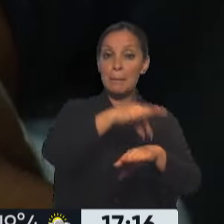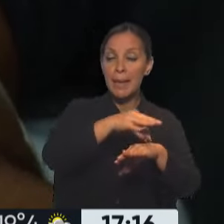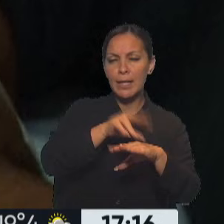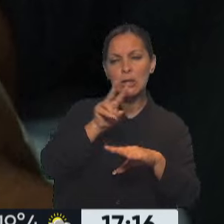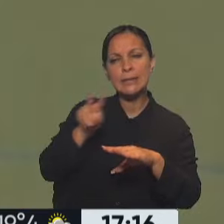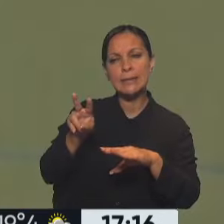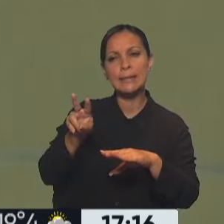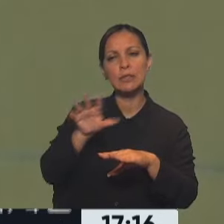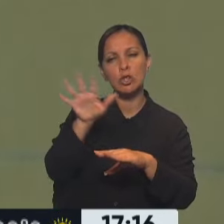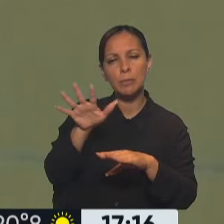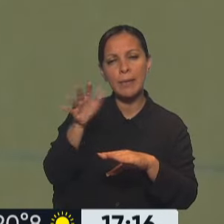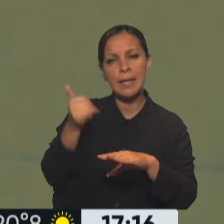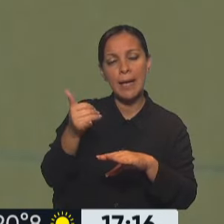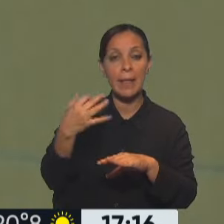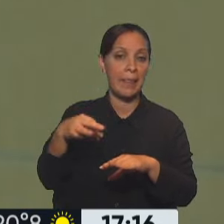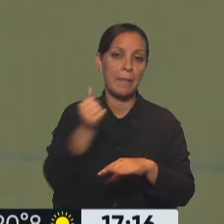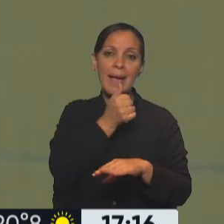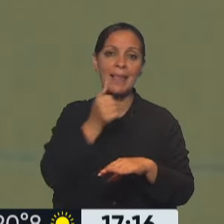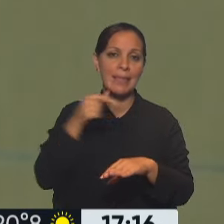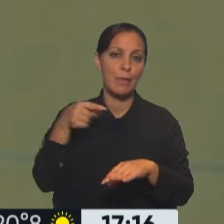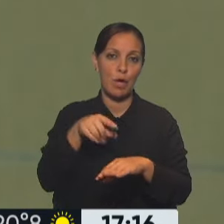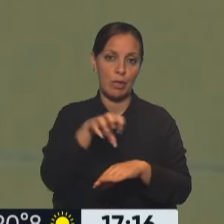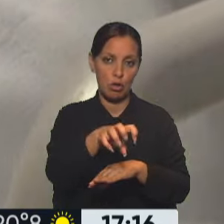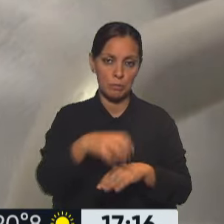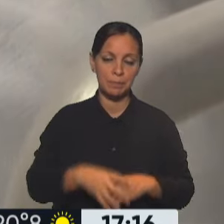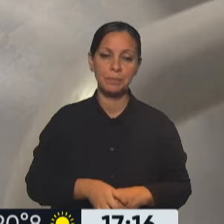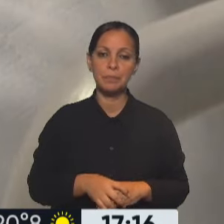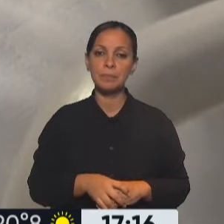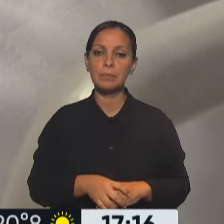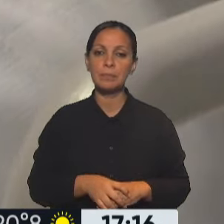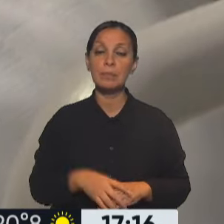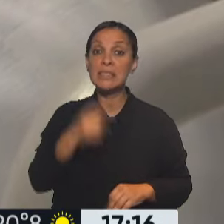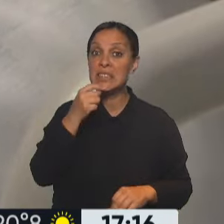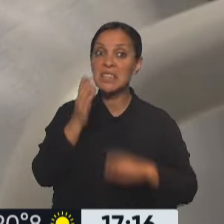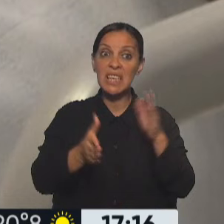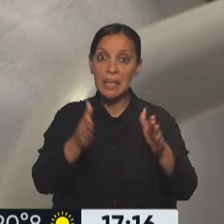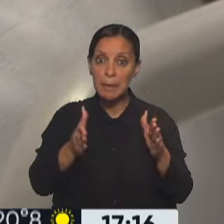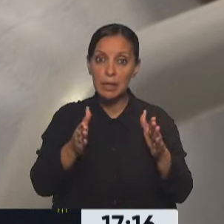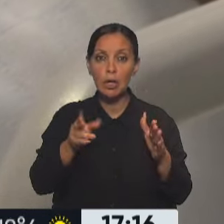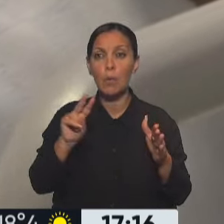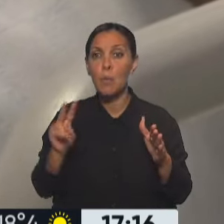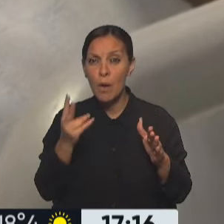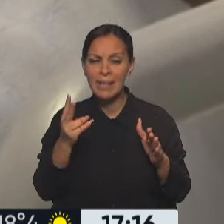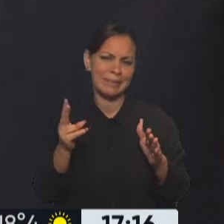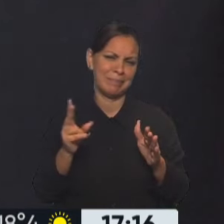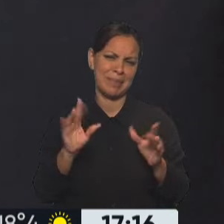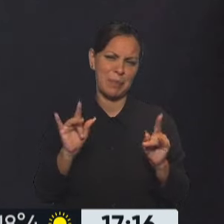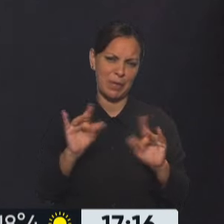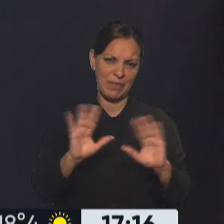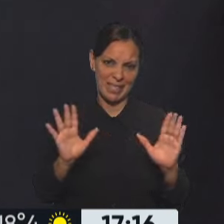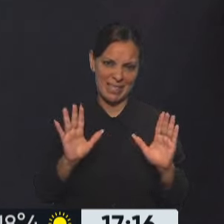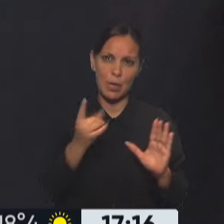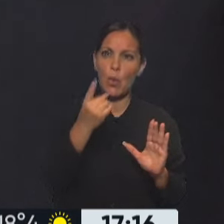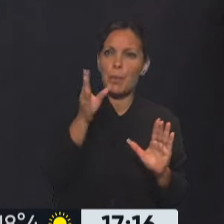el tratamiento con antibiótico precoz. Con el tratamiento la mortalidad es bajísima, menor a un 1%, y sin